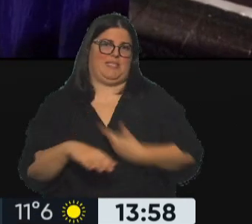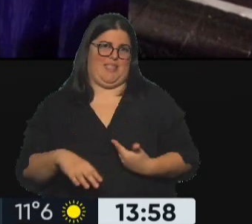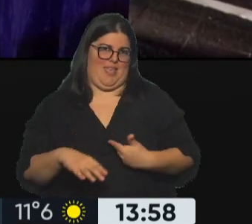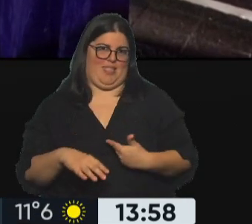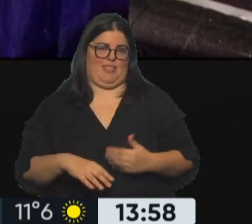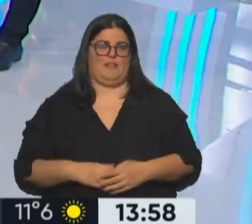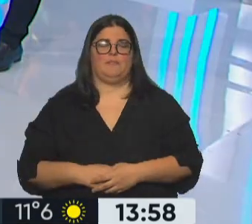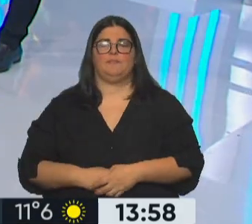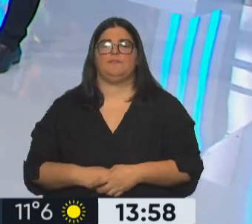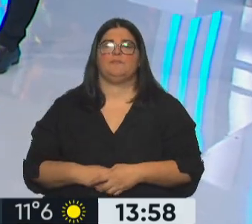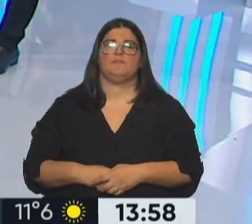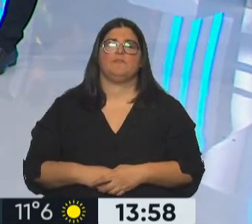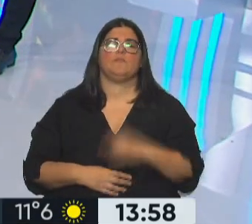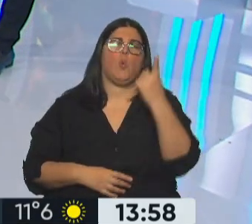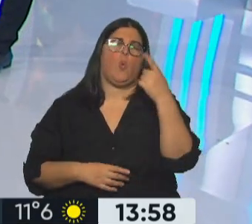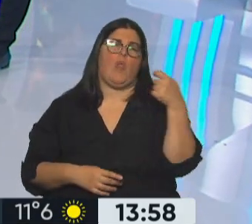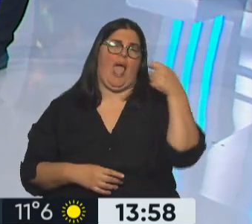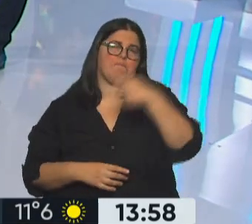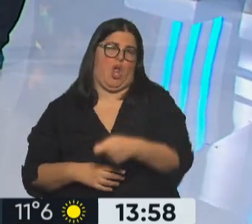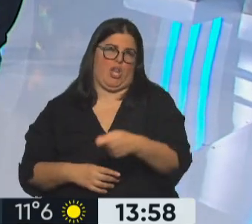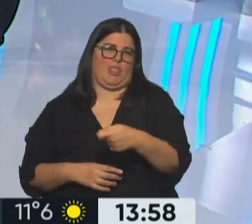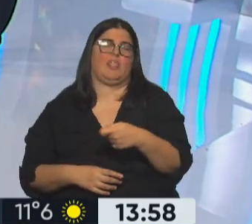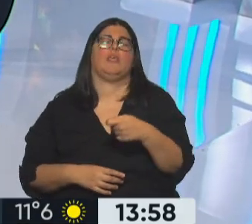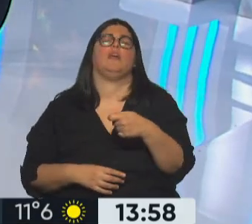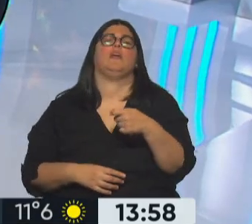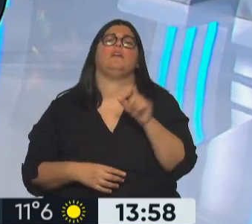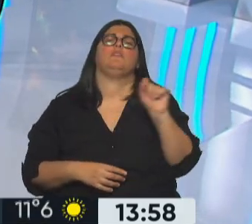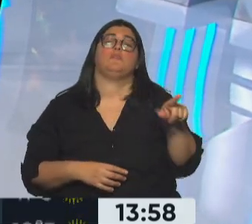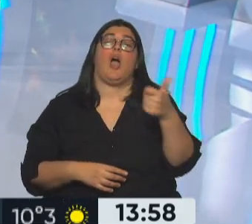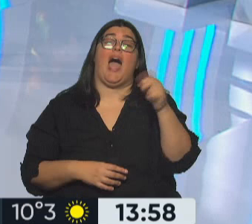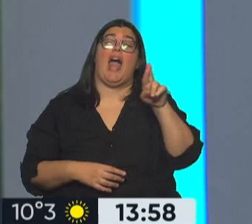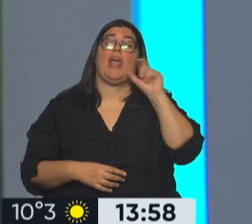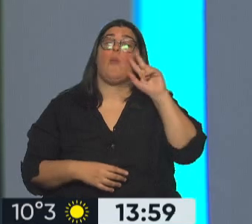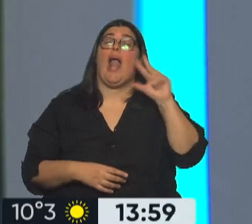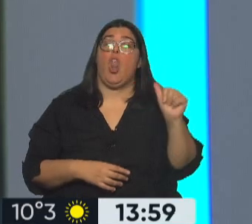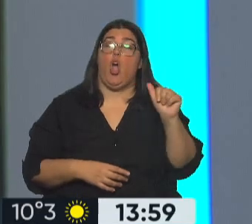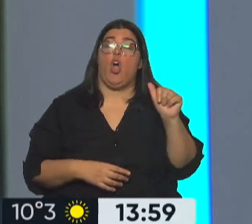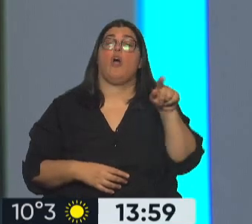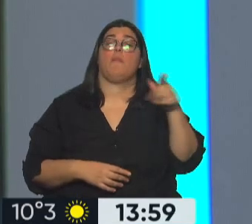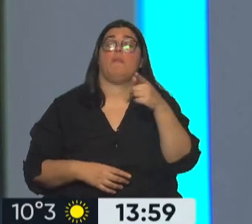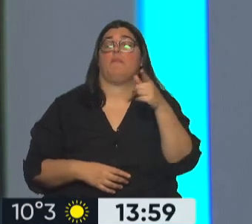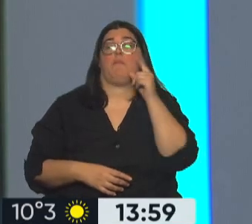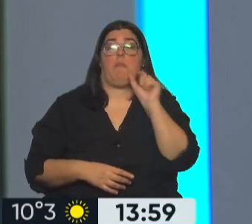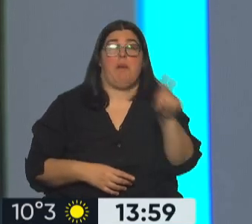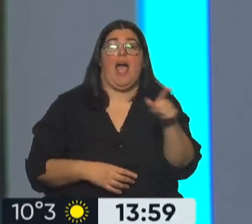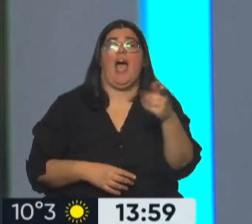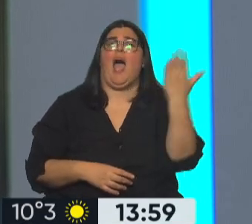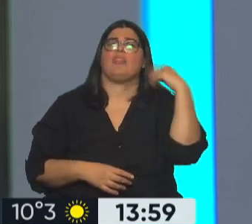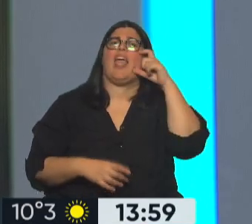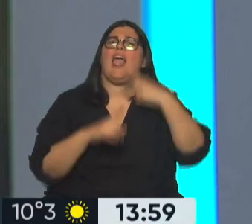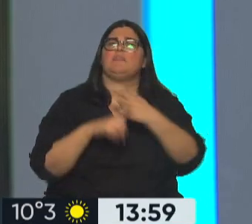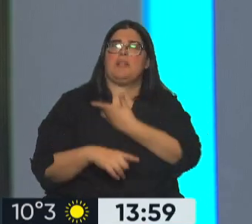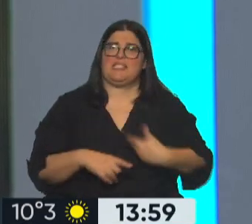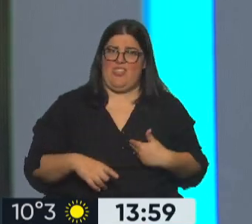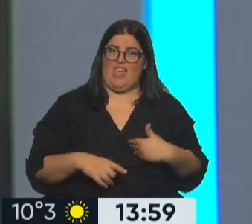convierta en presidente. Un dato de color, el padre de Arévalo, que fue presidente de Guatemala en la década del 40, vivió en Argentina y hasta se